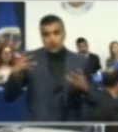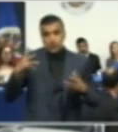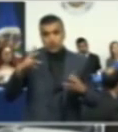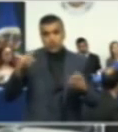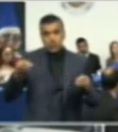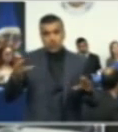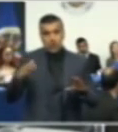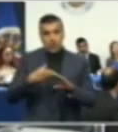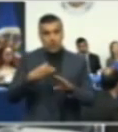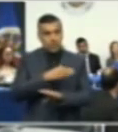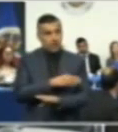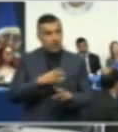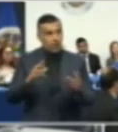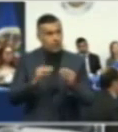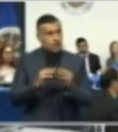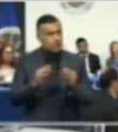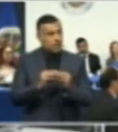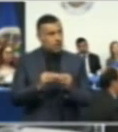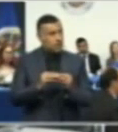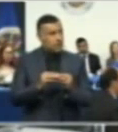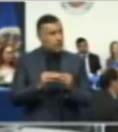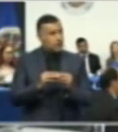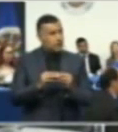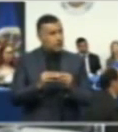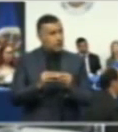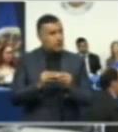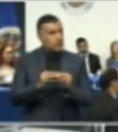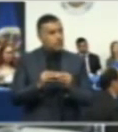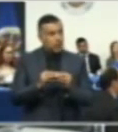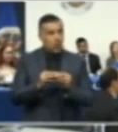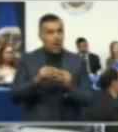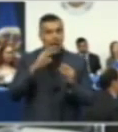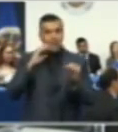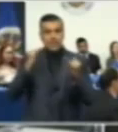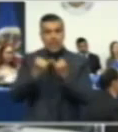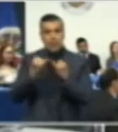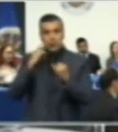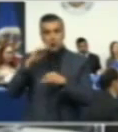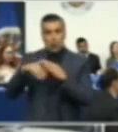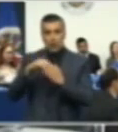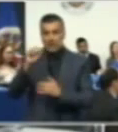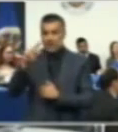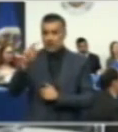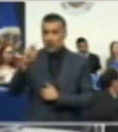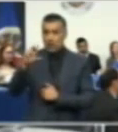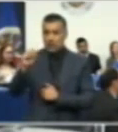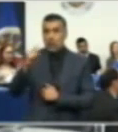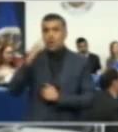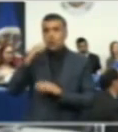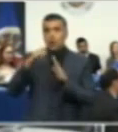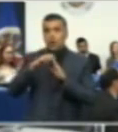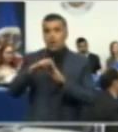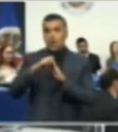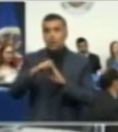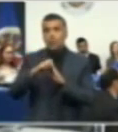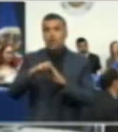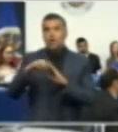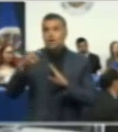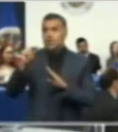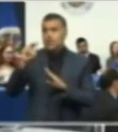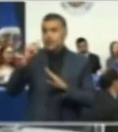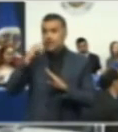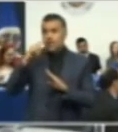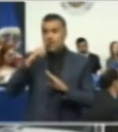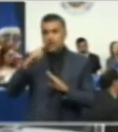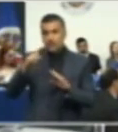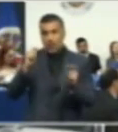audiencia, pero de manera, digamos, aislada con cada sector, preguntándole a cada órgano. Por ejemplo, el Registro Nacional de Identidad, ¿qué